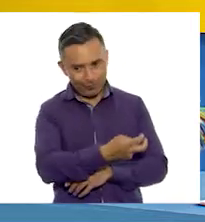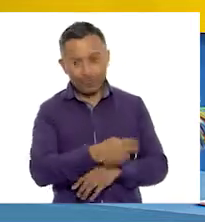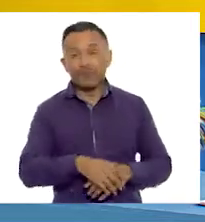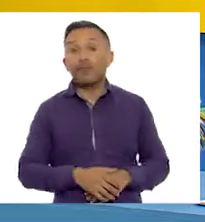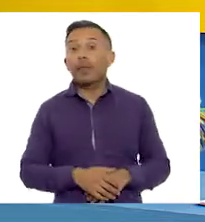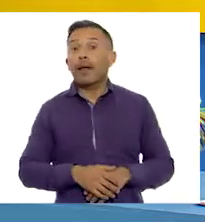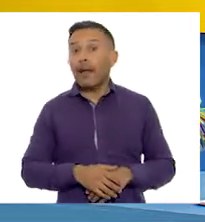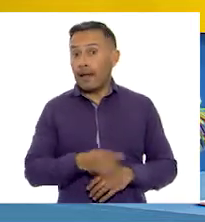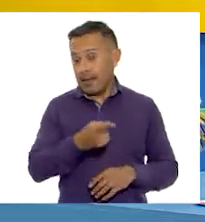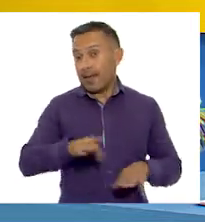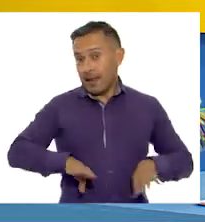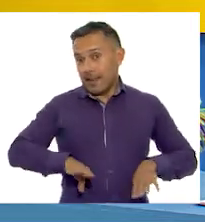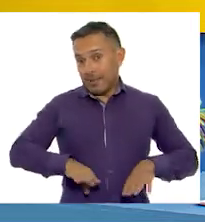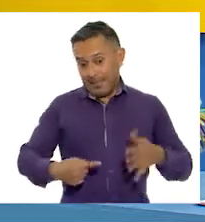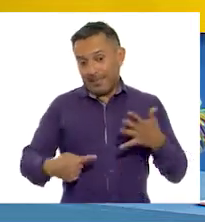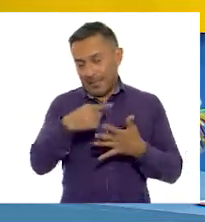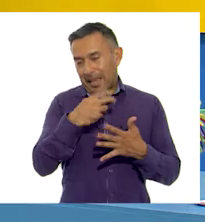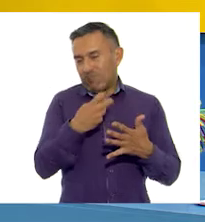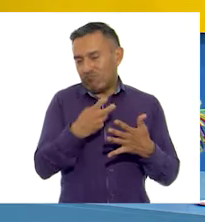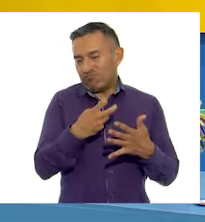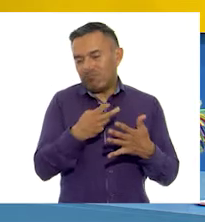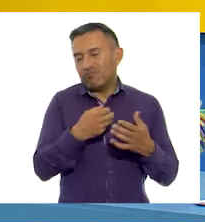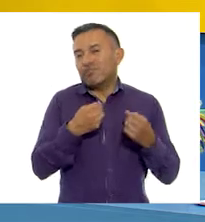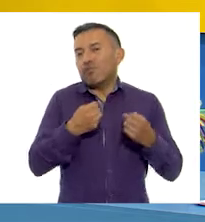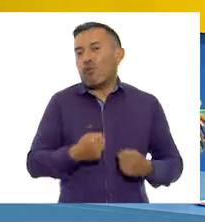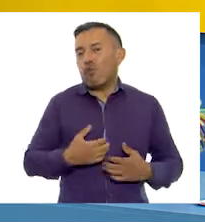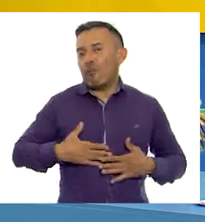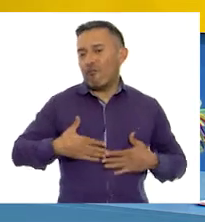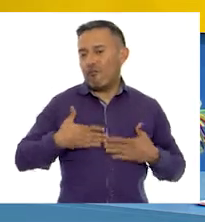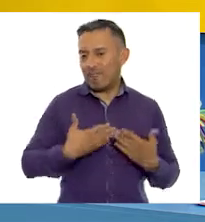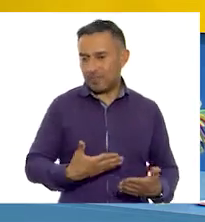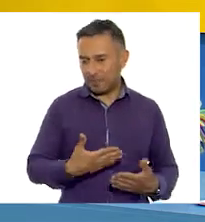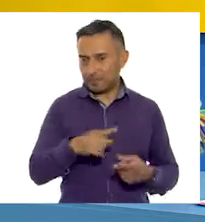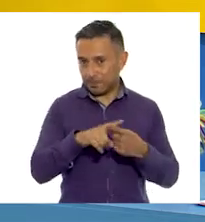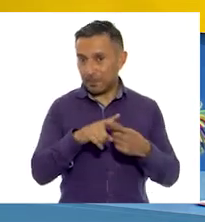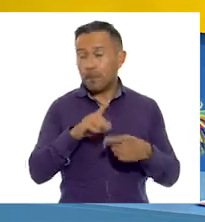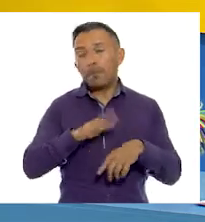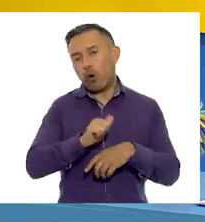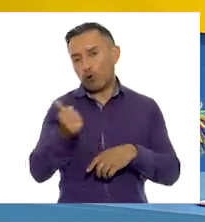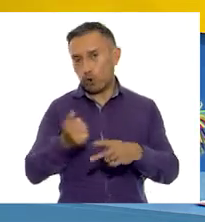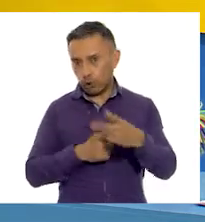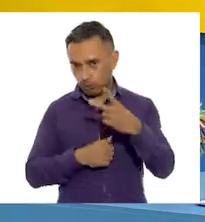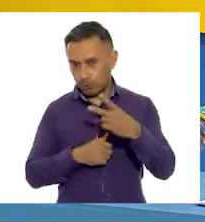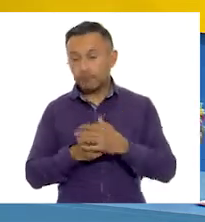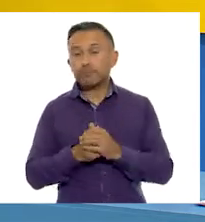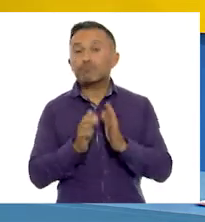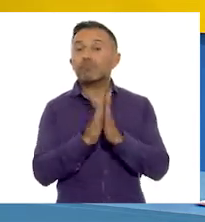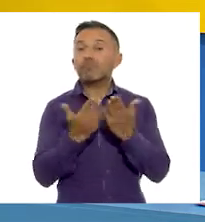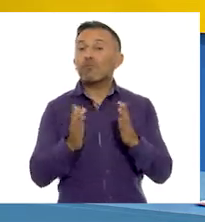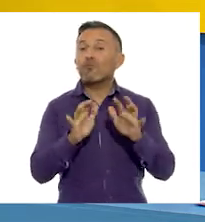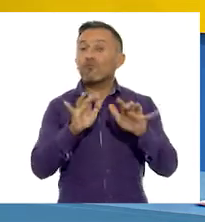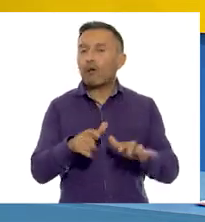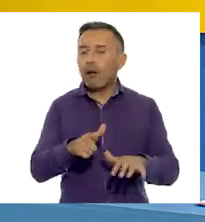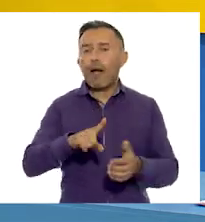realidad nos referimos a divulgación. Y si no tenemos claro los conceptos, lógico, los vamos a confundir. Claro. Ay,